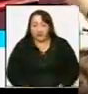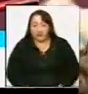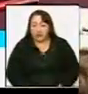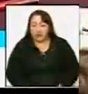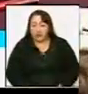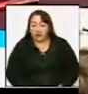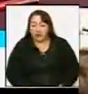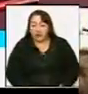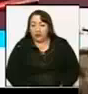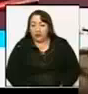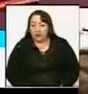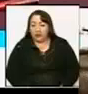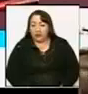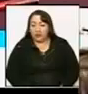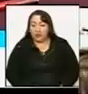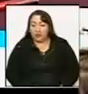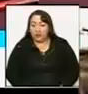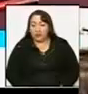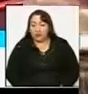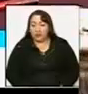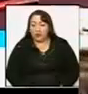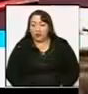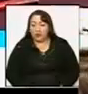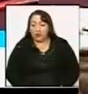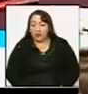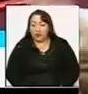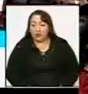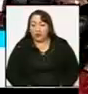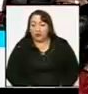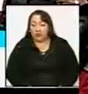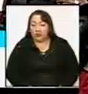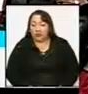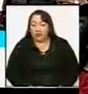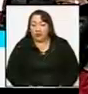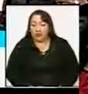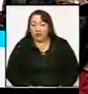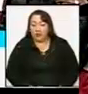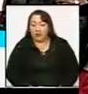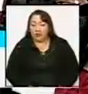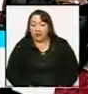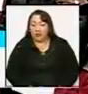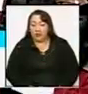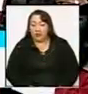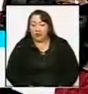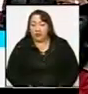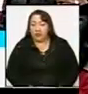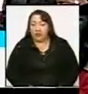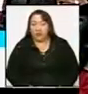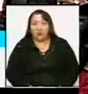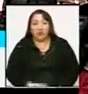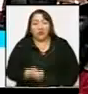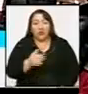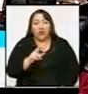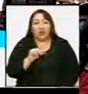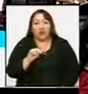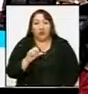esta responsabilidad a los partidos políticos. Gracias, Presidente. Gracias, Congresista Velázquez. Congresista... Prefiero interrupción, Luis